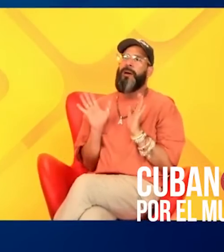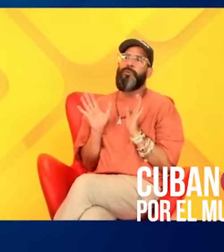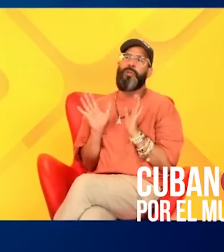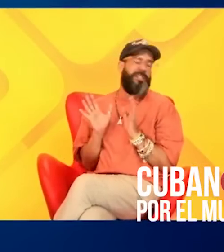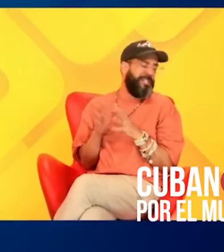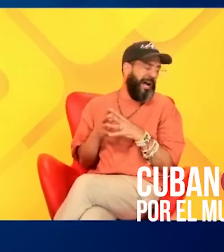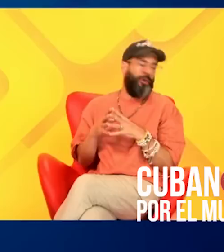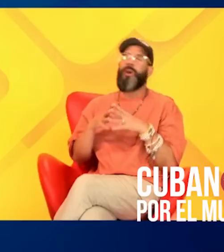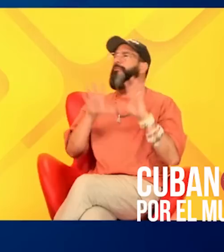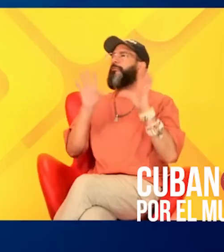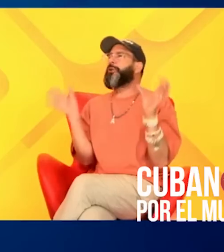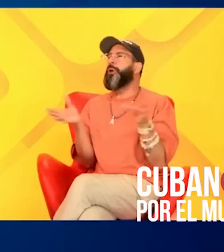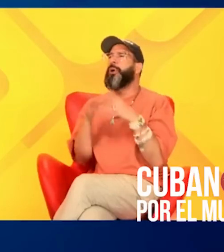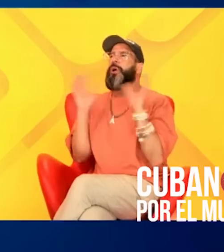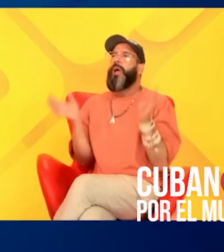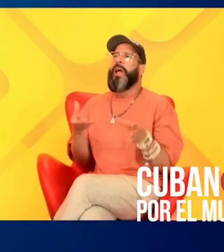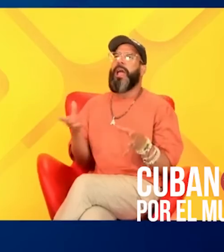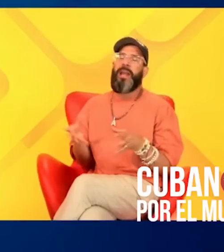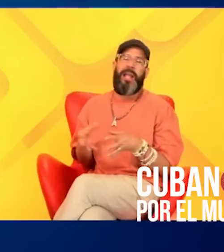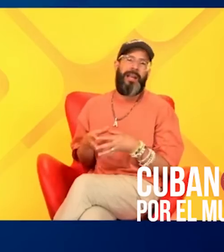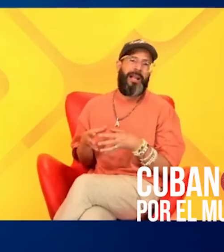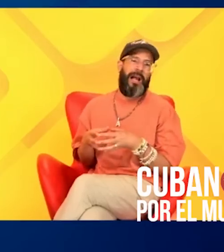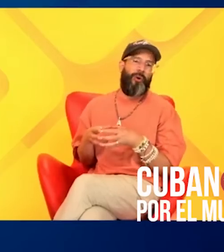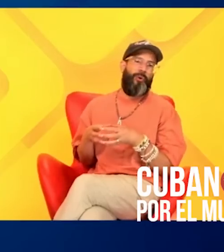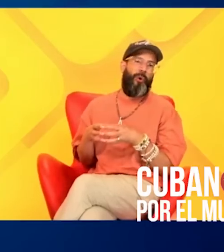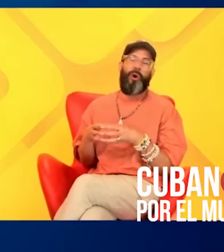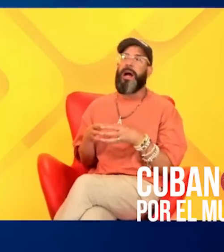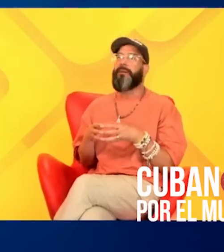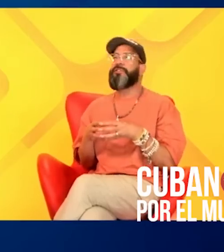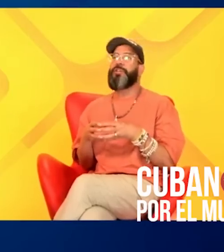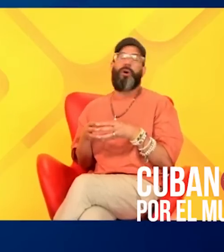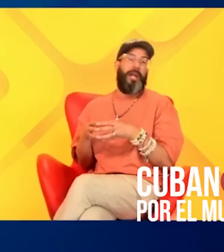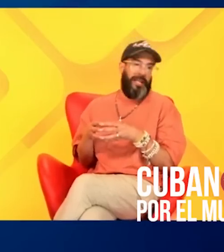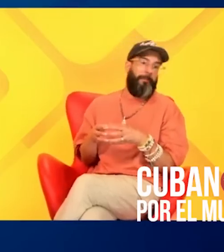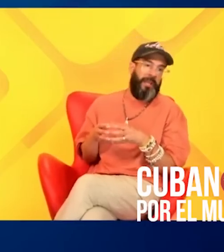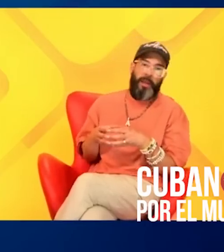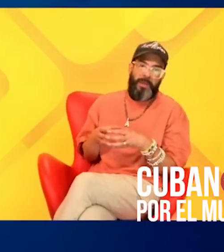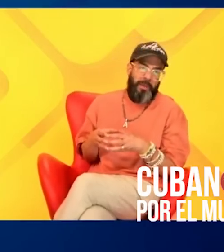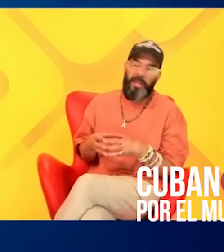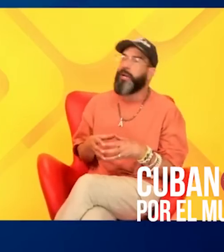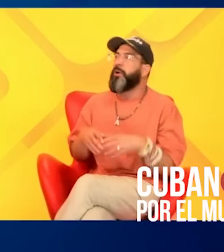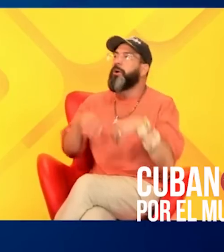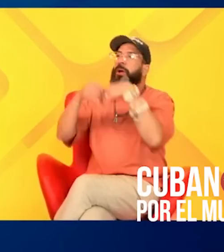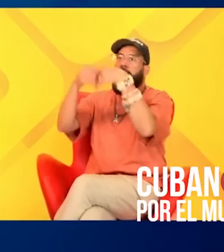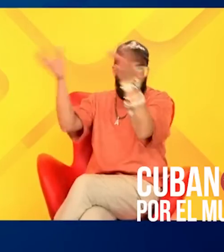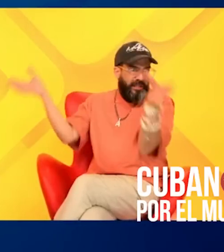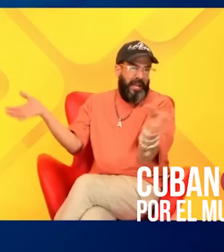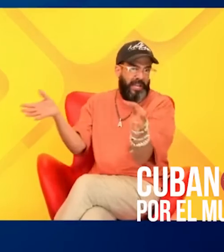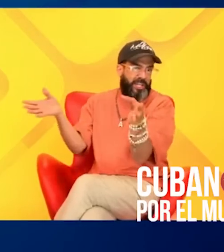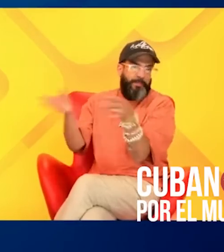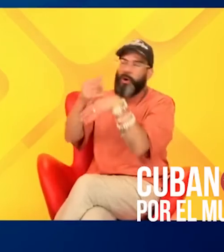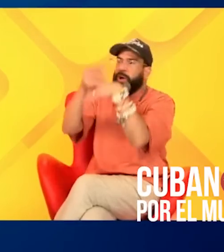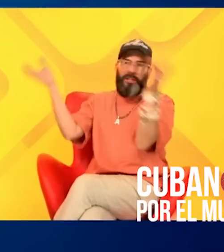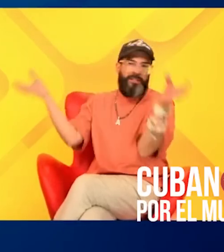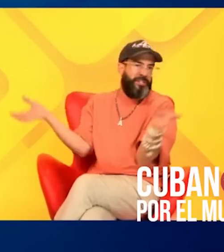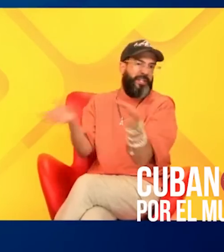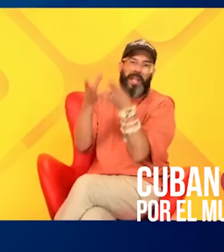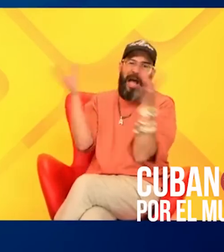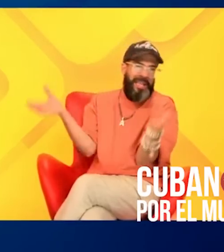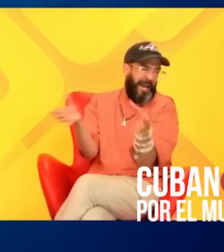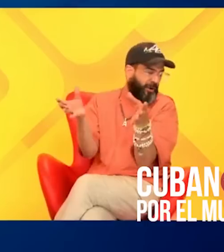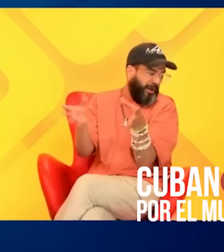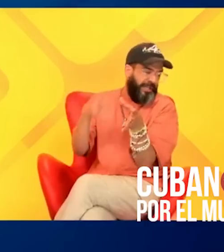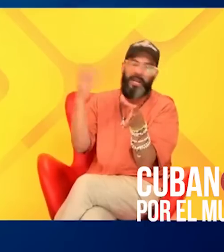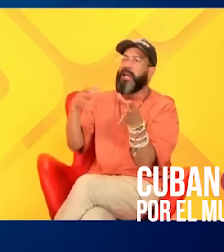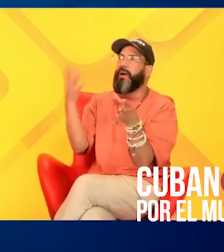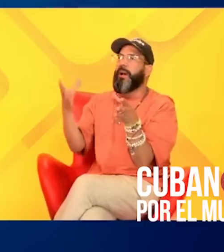Ahí han utilizado una foto genérica con Hugo Cancio, que también me imagino esté allí, porque si